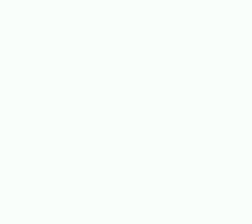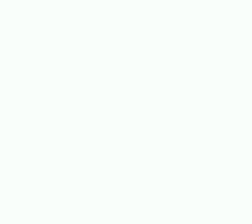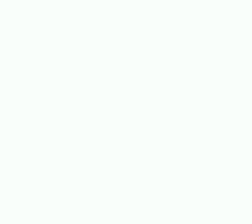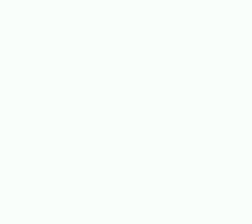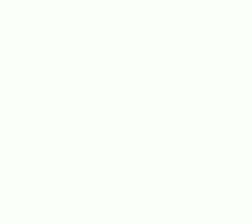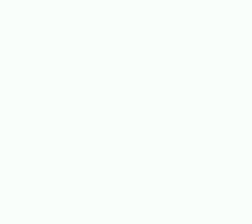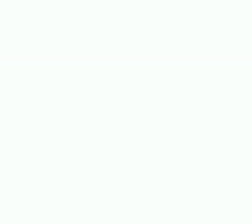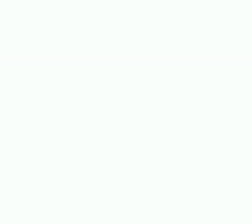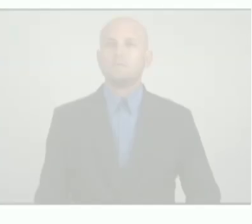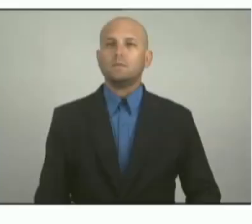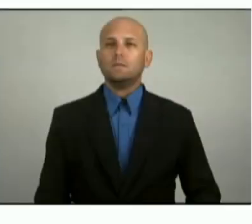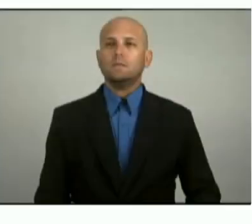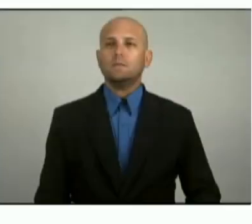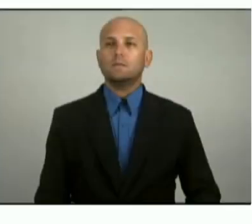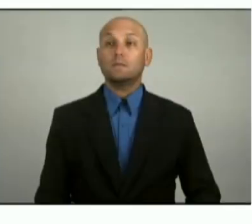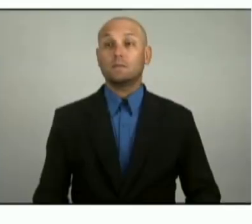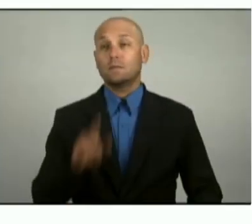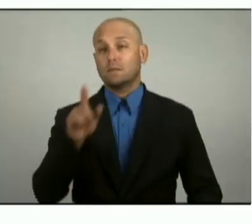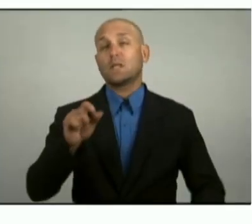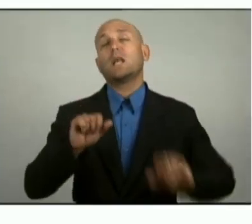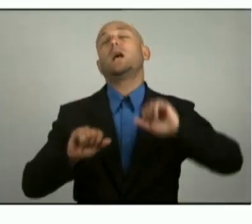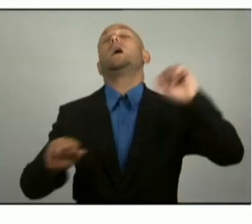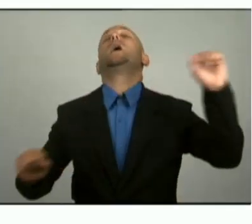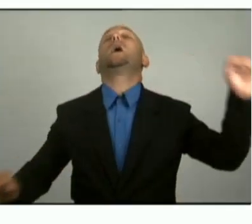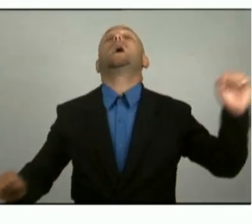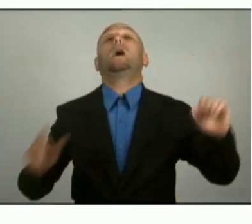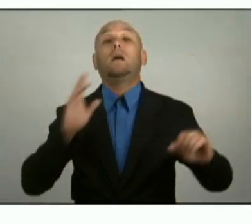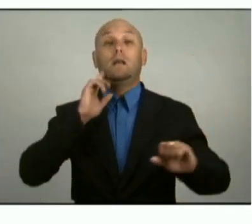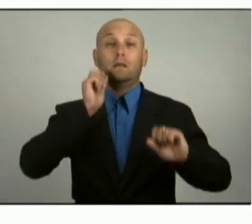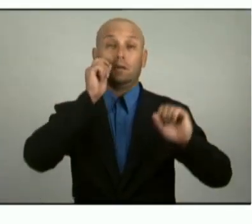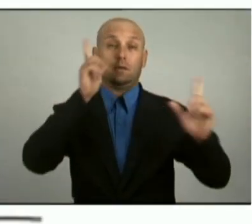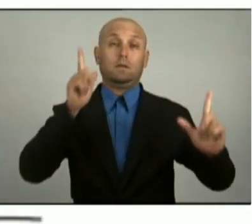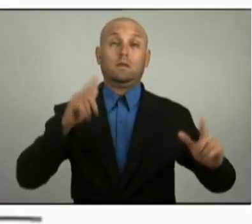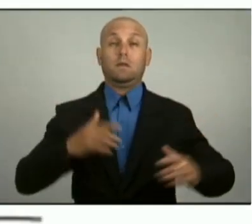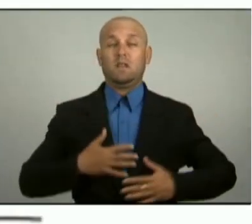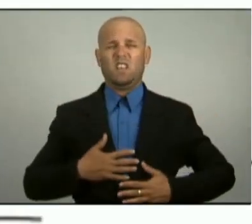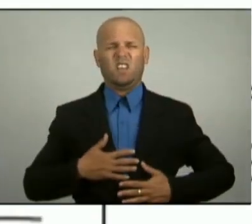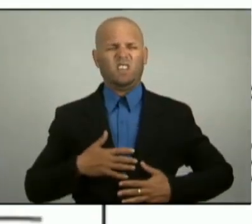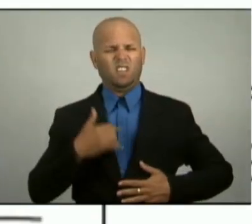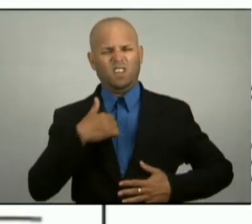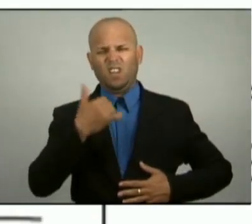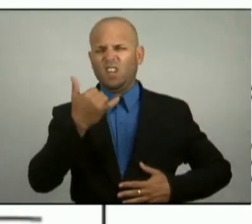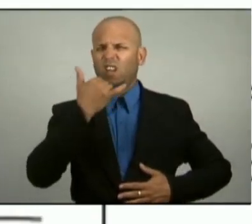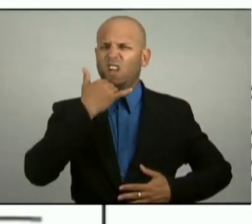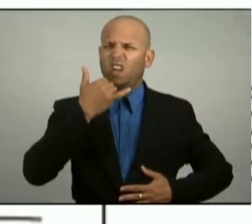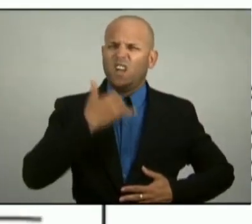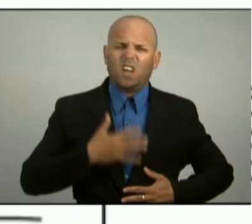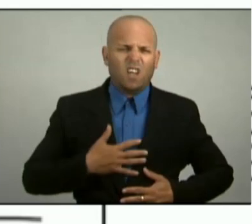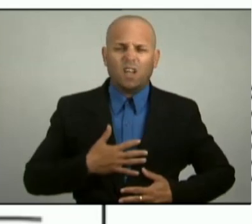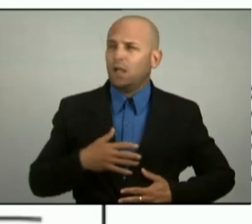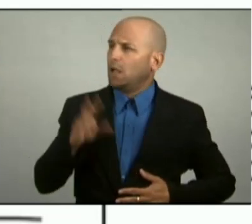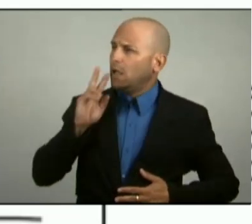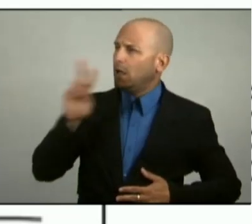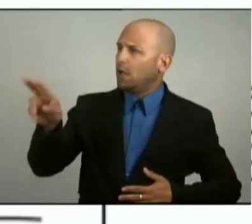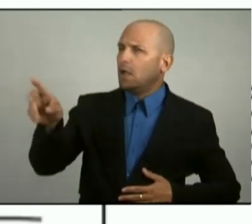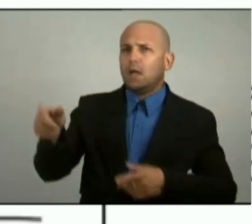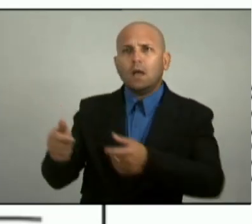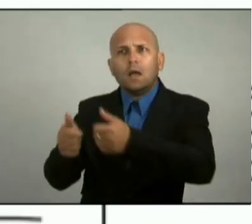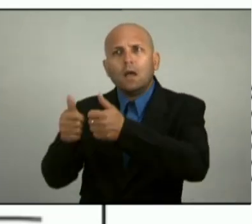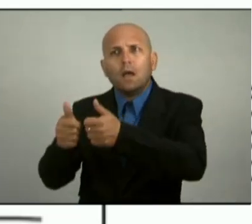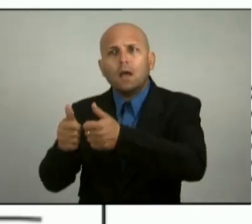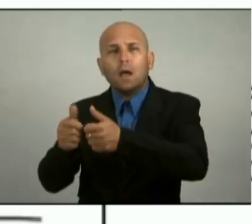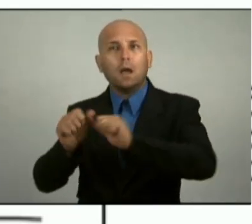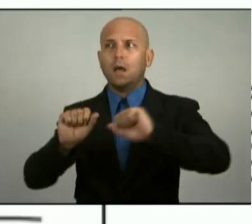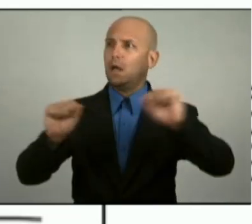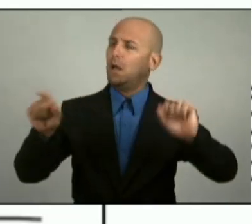sueño te has preguntado cómo algunas personas parecen despertar frescas como una lechuga Y listas para enfrentar el día